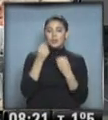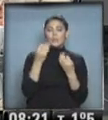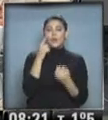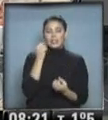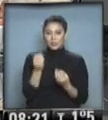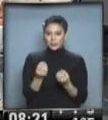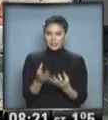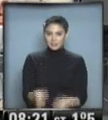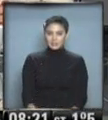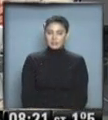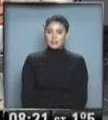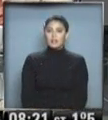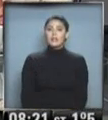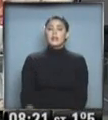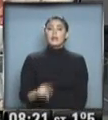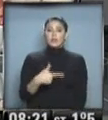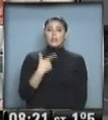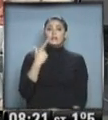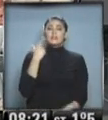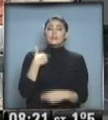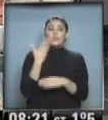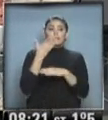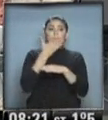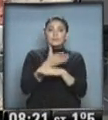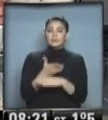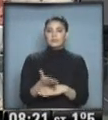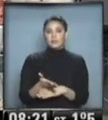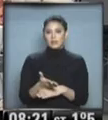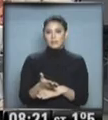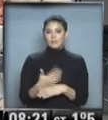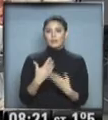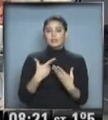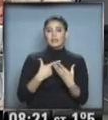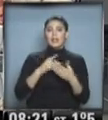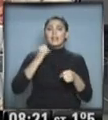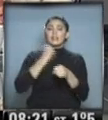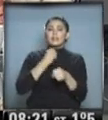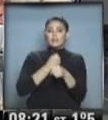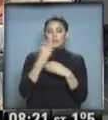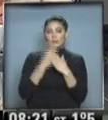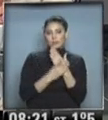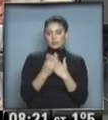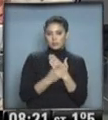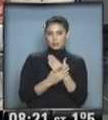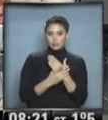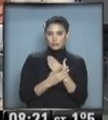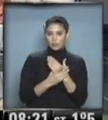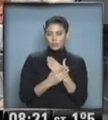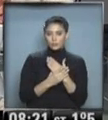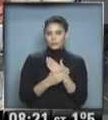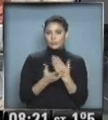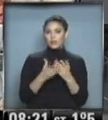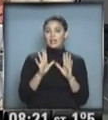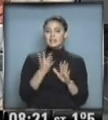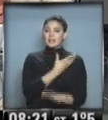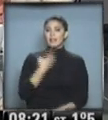bien. Bueno, es una impronta que le estamos dando a nuestra gestión en el ministerio por